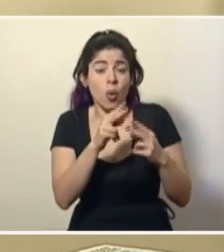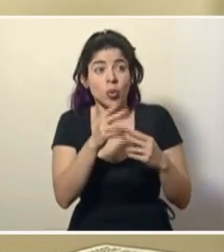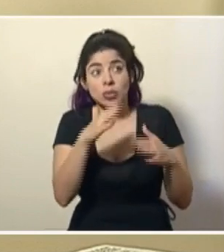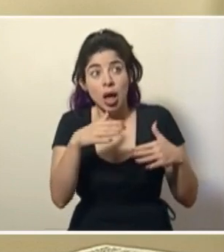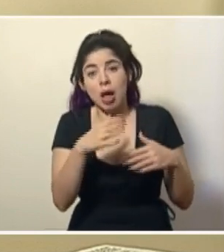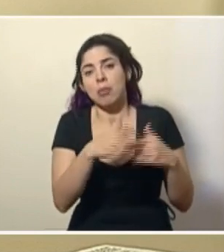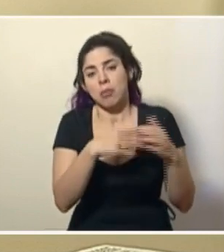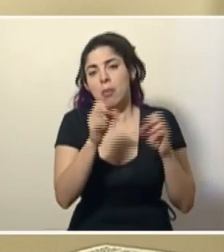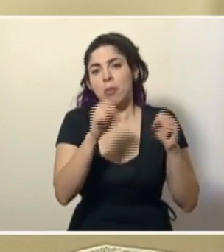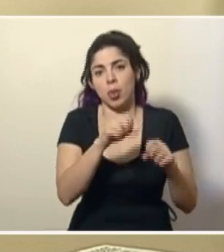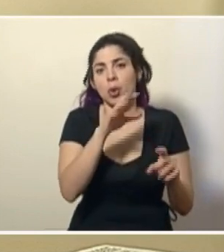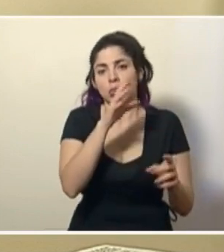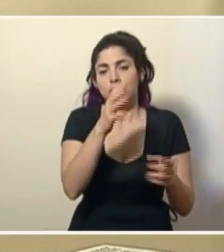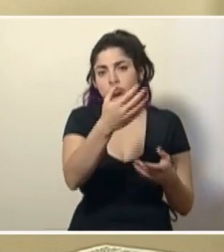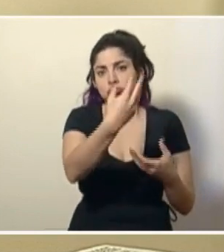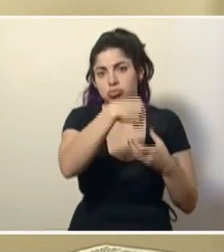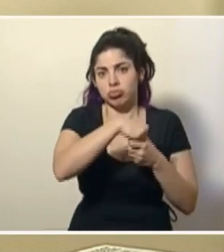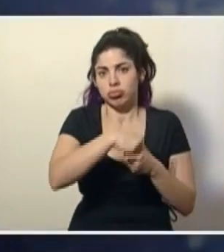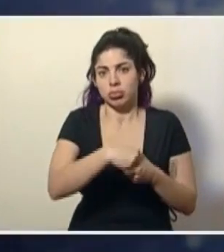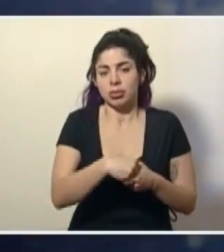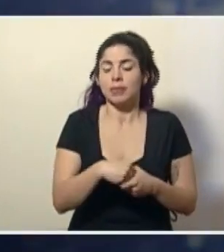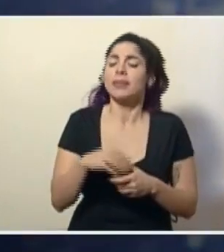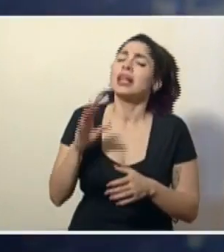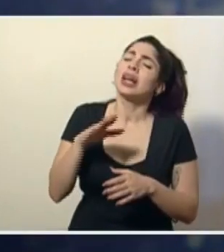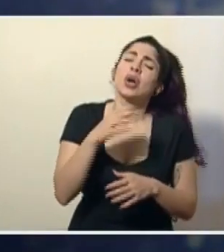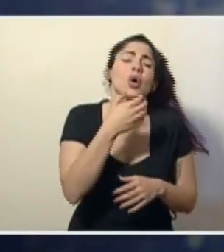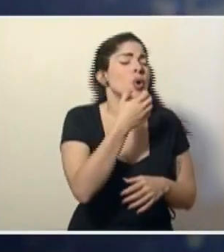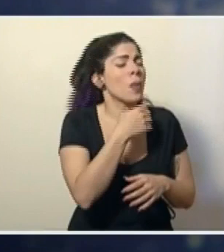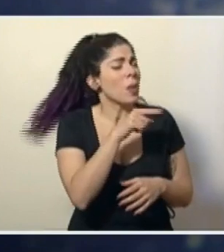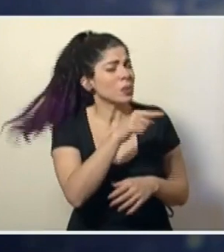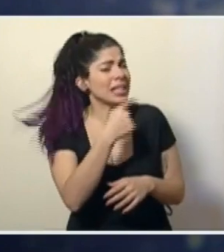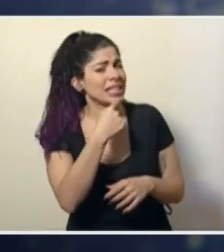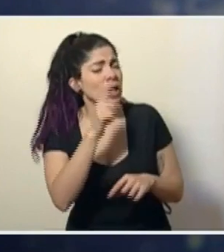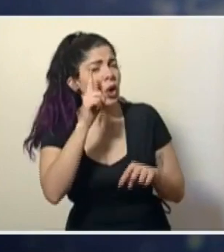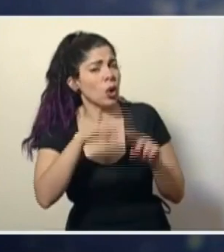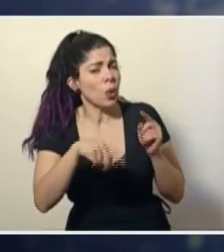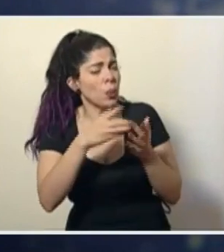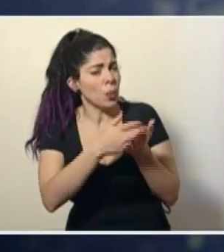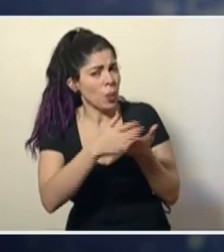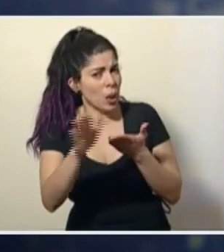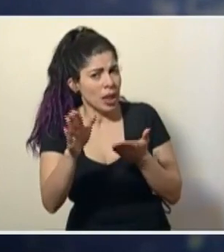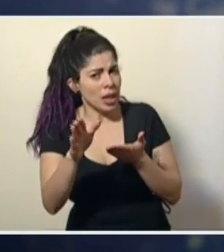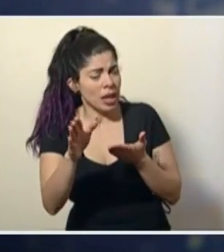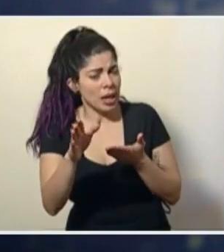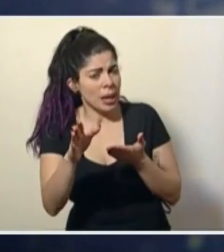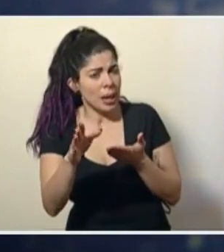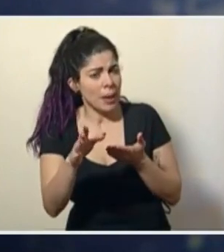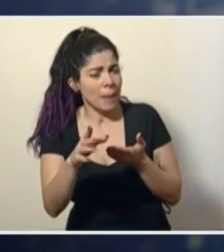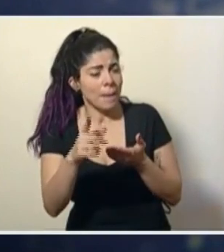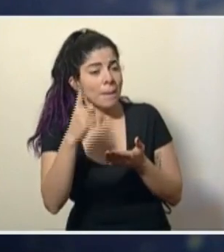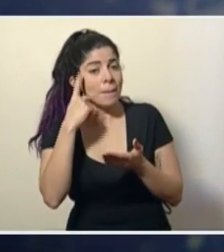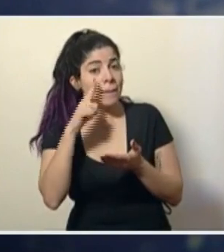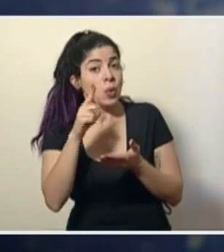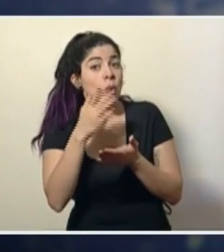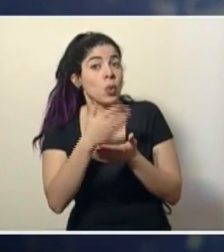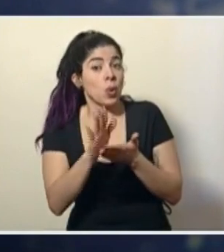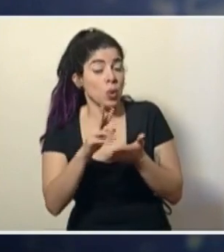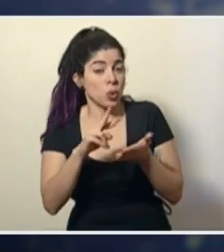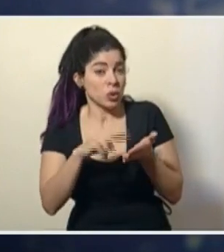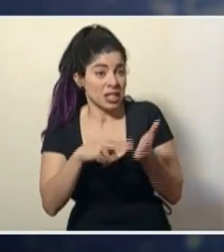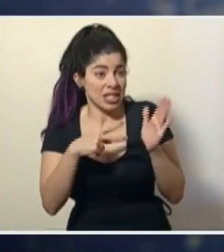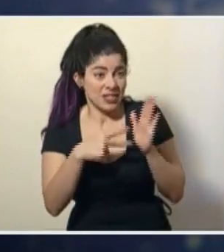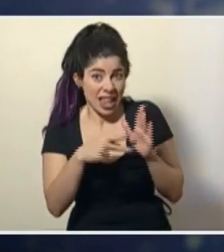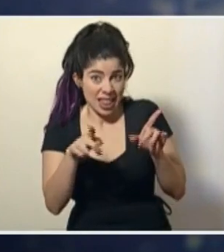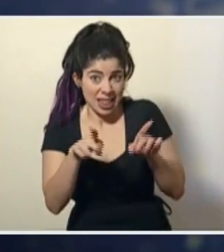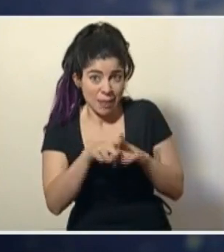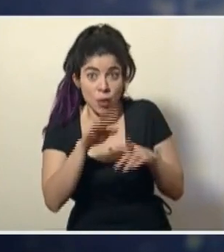mercado. Y don Román, no se considera, usted dice que no se pueden excluir. Por exclusión también se podría entender